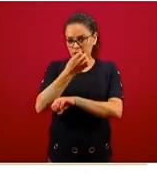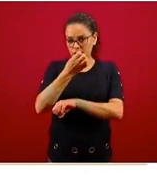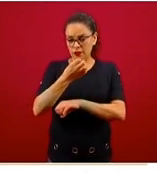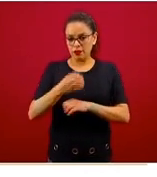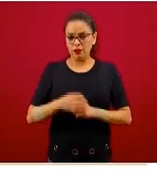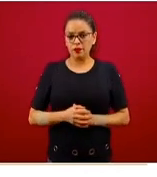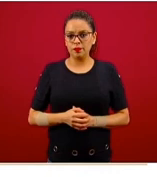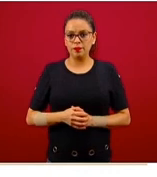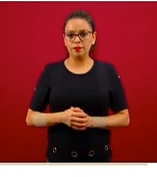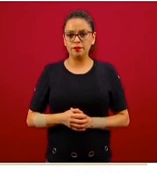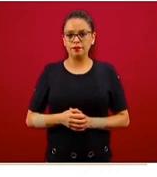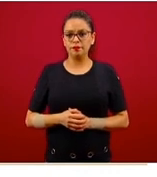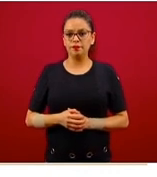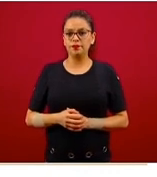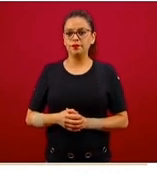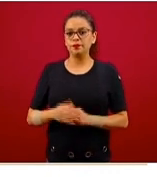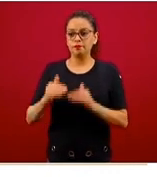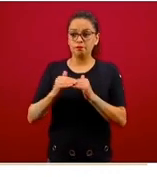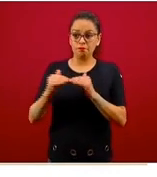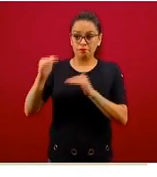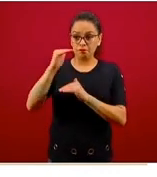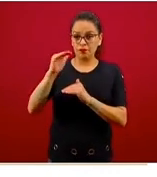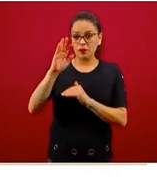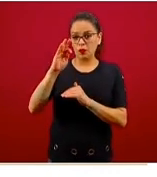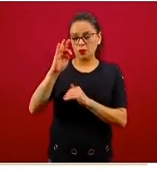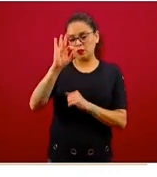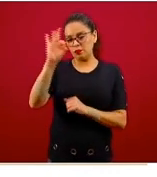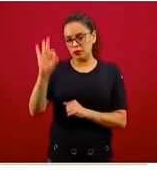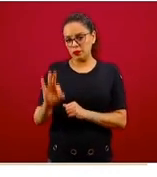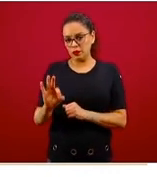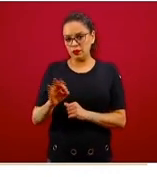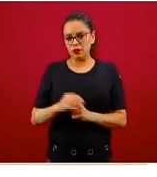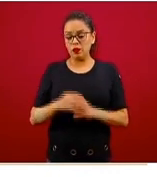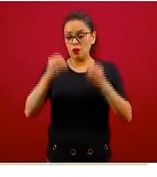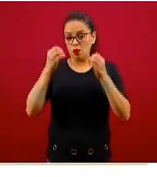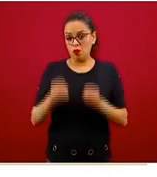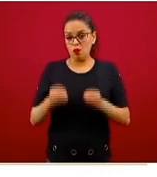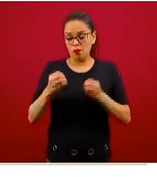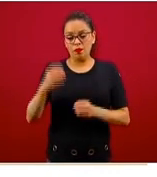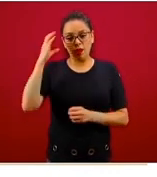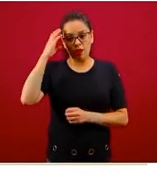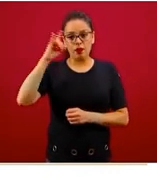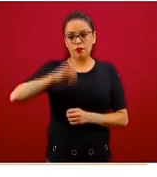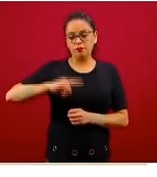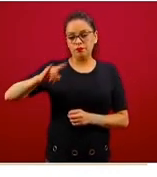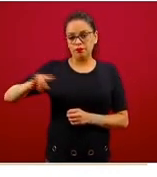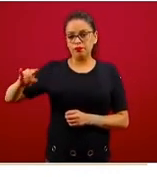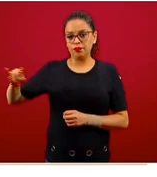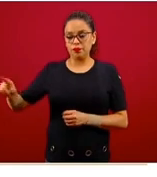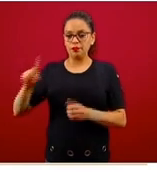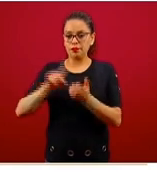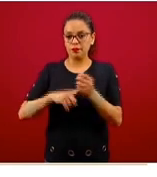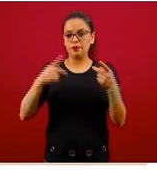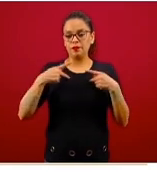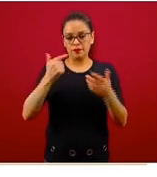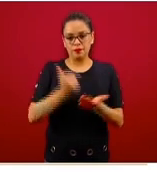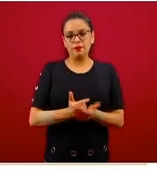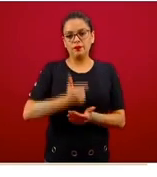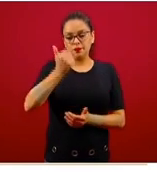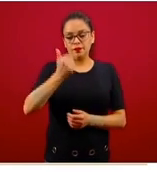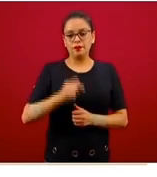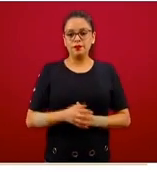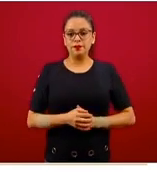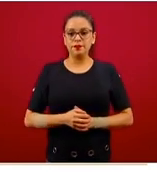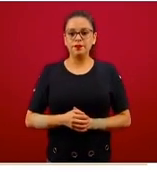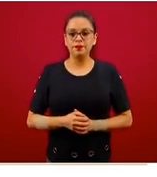by tiene Baja arriba California, del which 40, del stands with a 40 o arriba del 44%, 40% de all the way ocupación to de estas camas, ¿no? Vemos también cómo se Tamaulipas, which